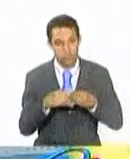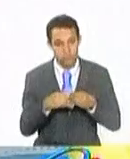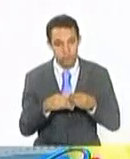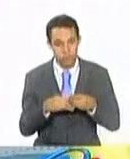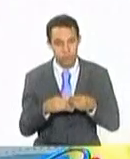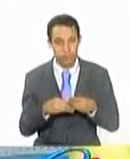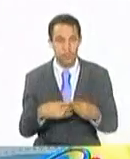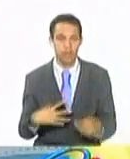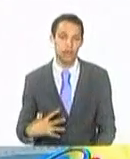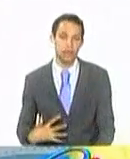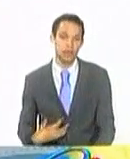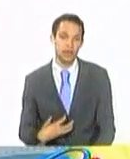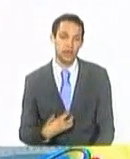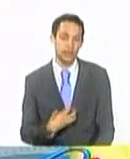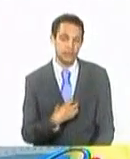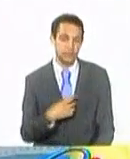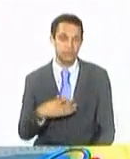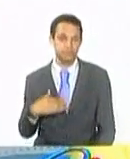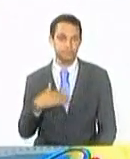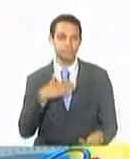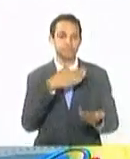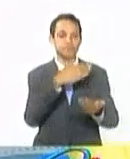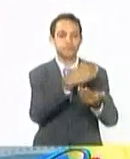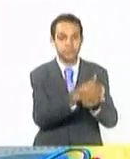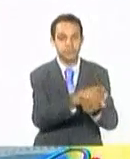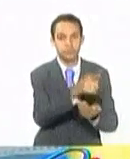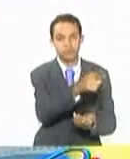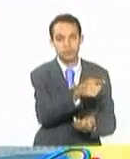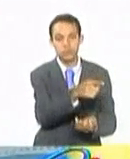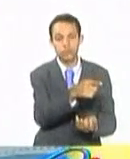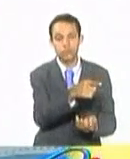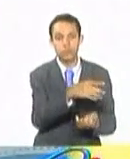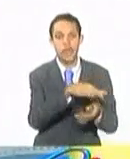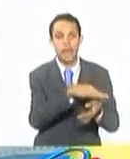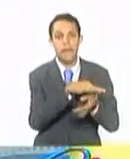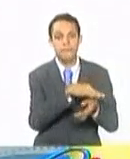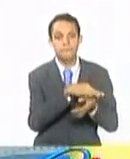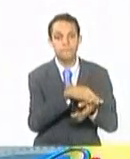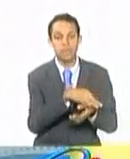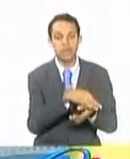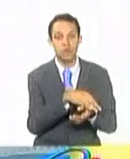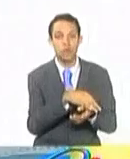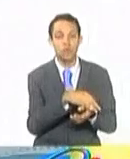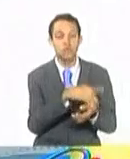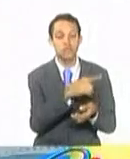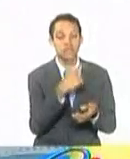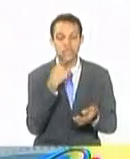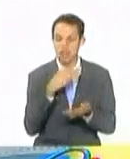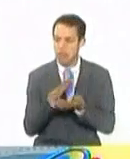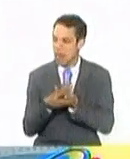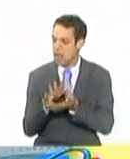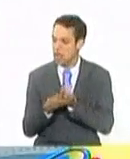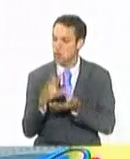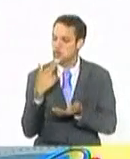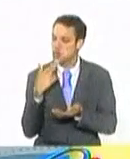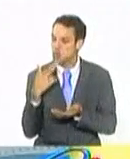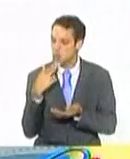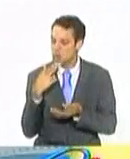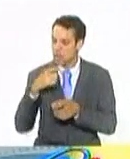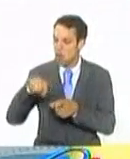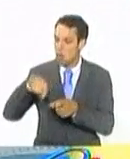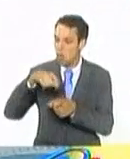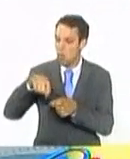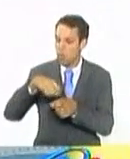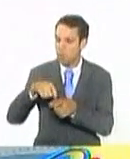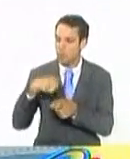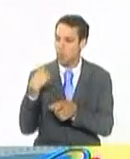un cáncer y vaya a un centro oncológico y los oncólogos no me quiten el azúcar no entiende uno si es